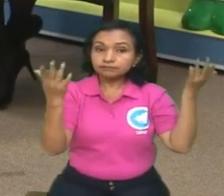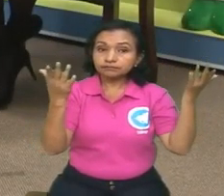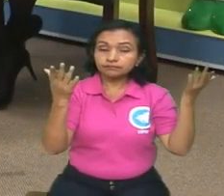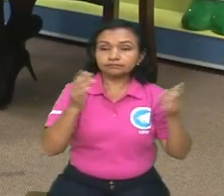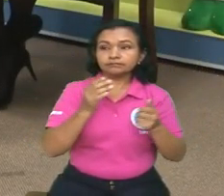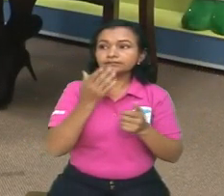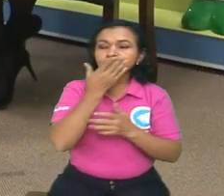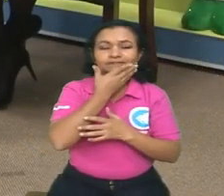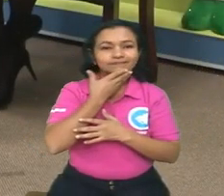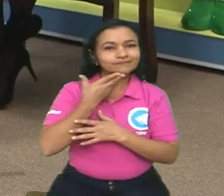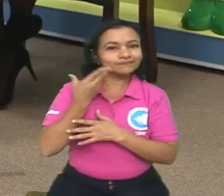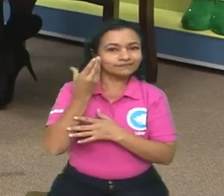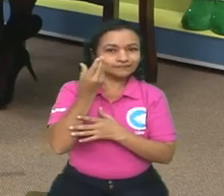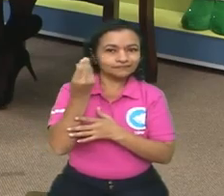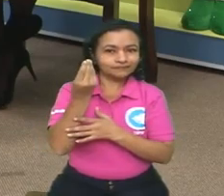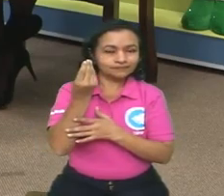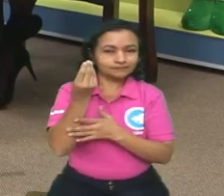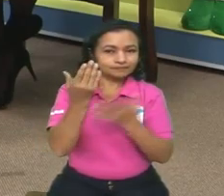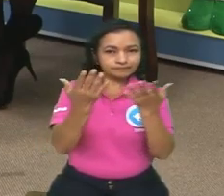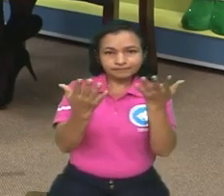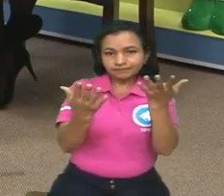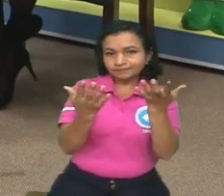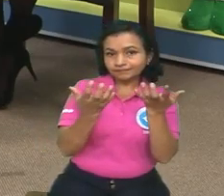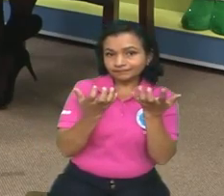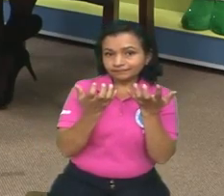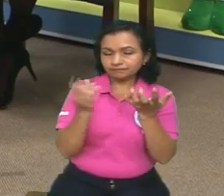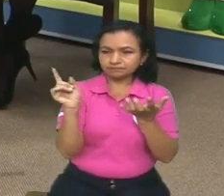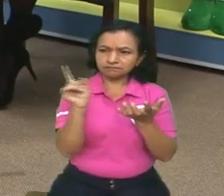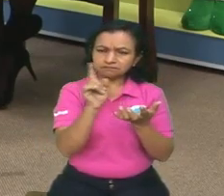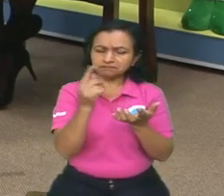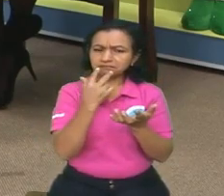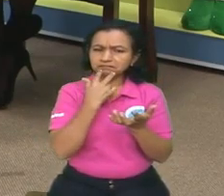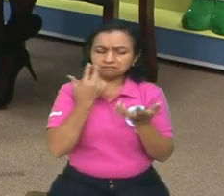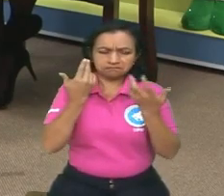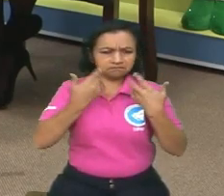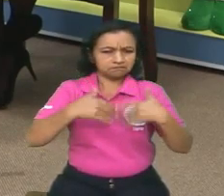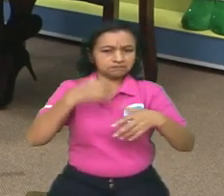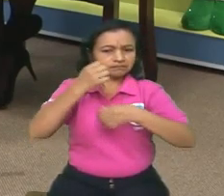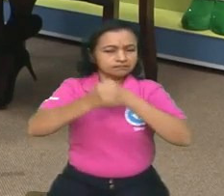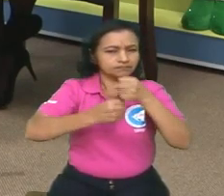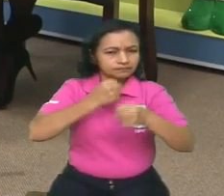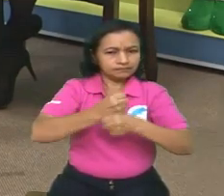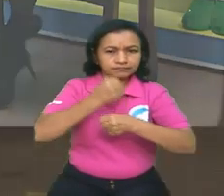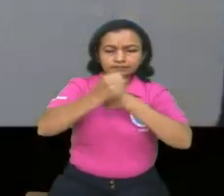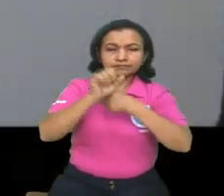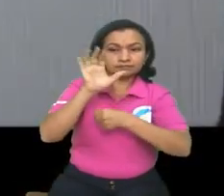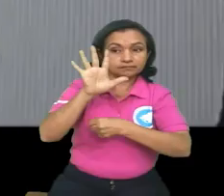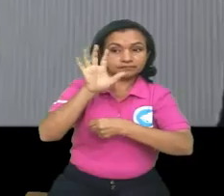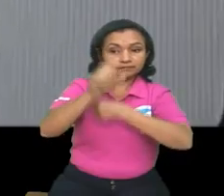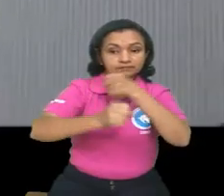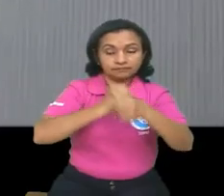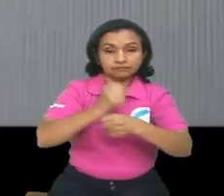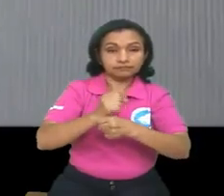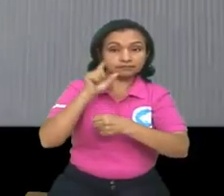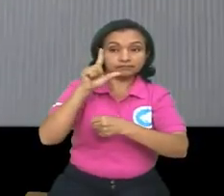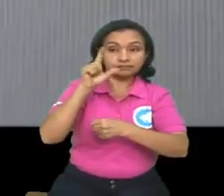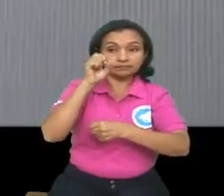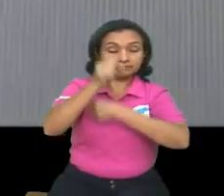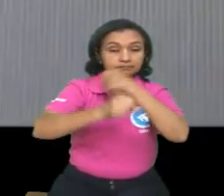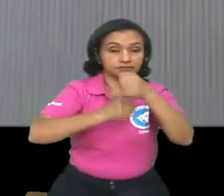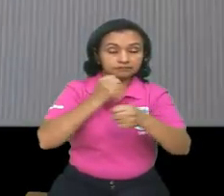estamos jovencitas, a veces creemos nosotros que no va a suceder nada, van pasando los años, pasan 5 años, pasan 10 años y no vamos